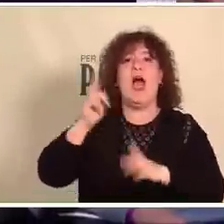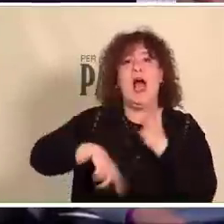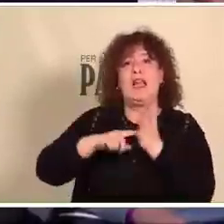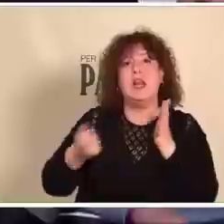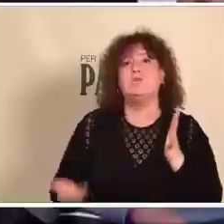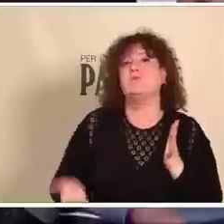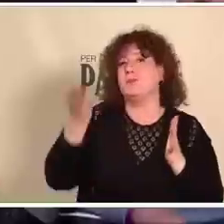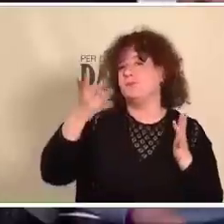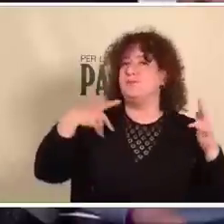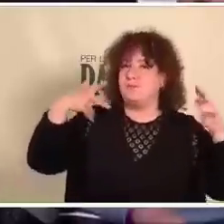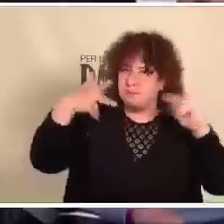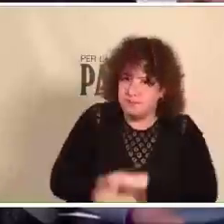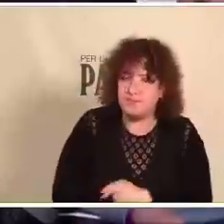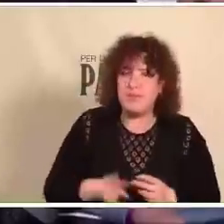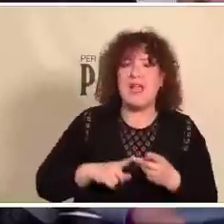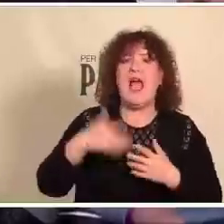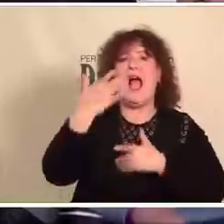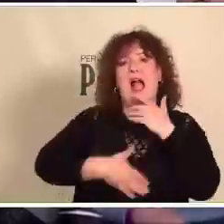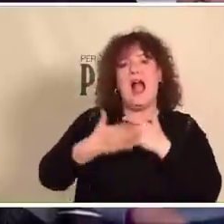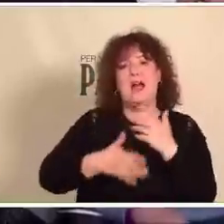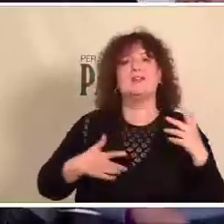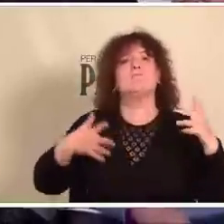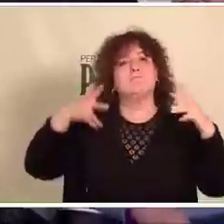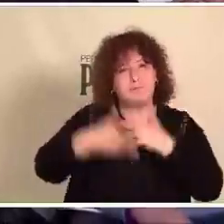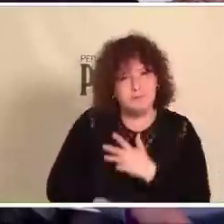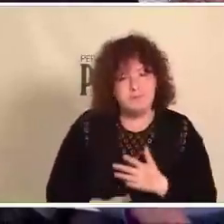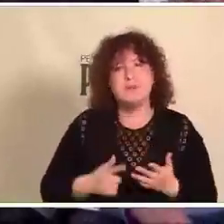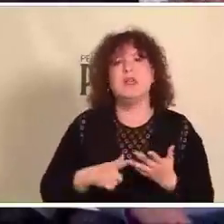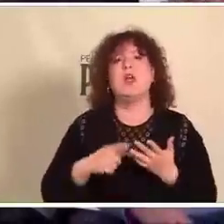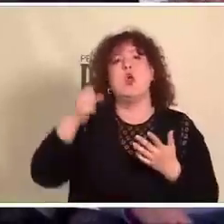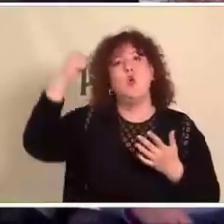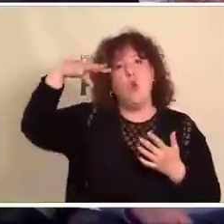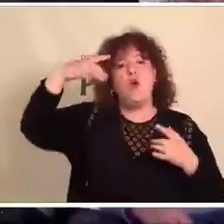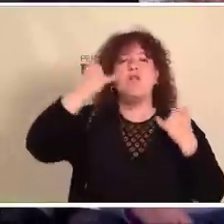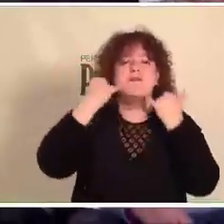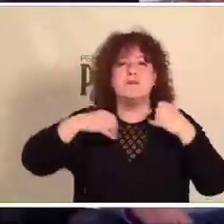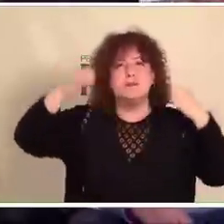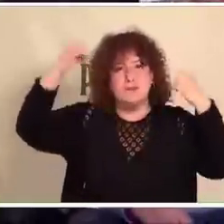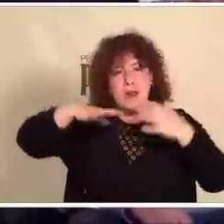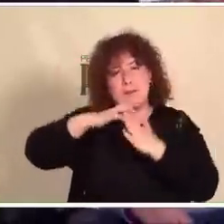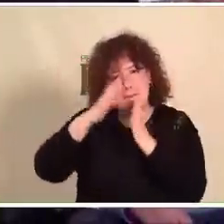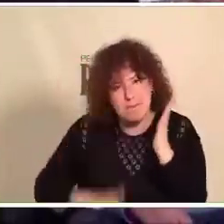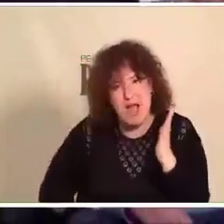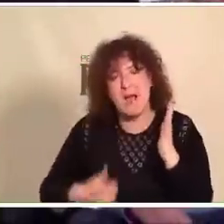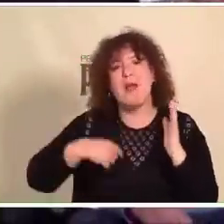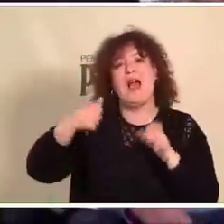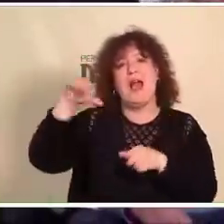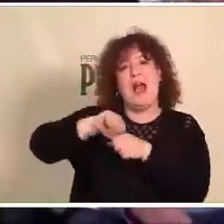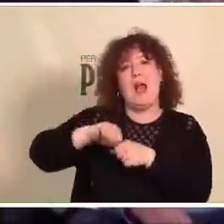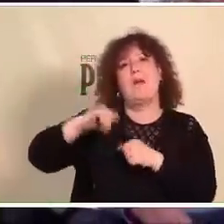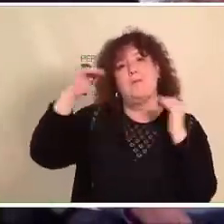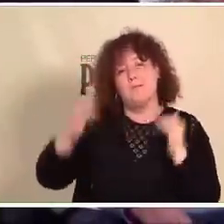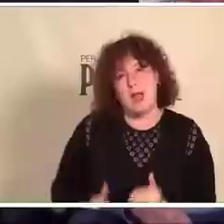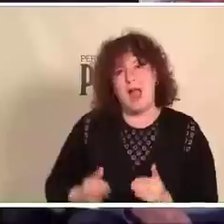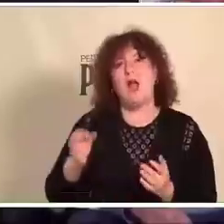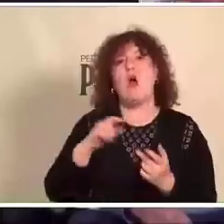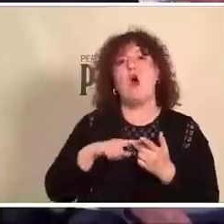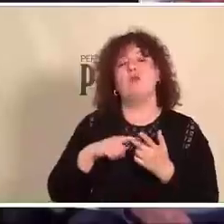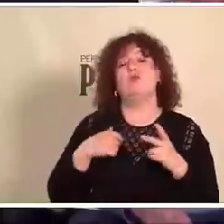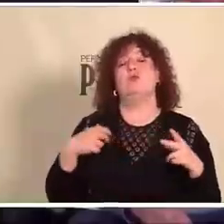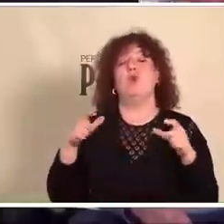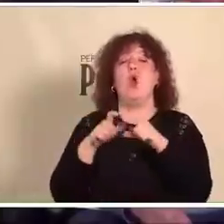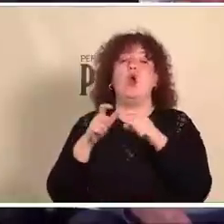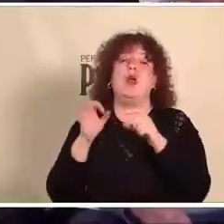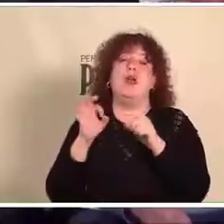alquileres topando el precio del gas bajando la factura de la luz bajando los precios de los carburantes o ampliando los bonos sociales